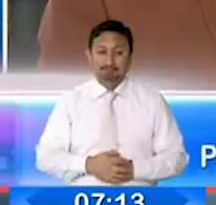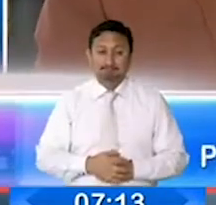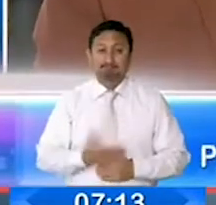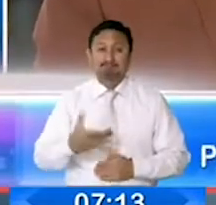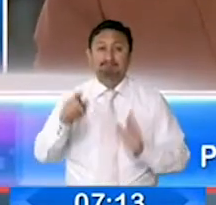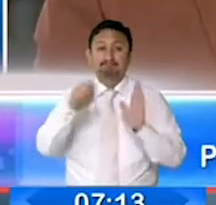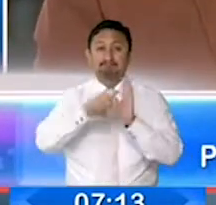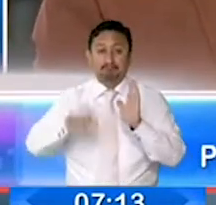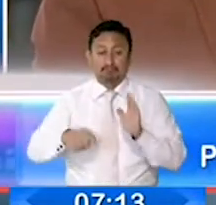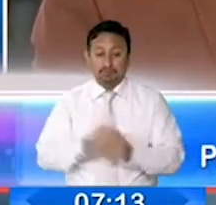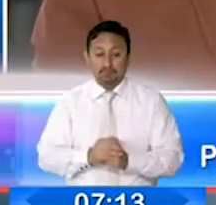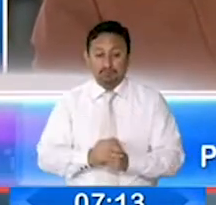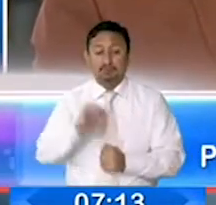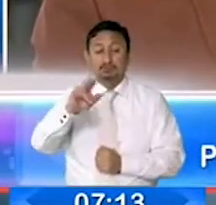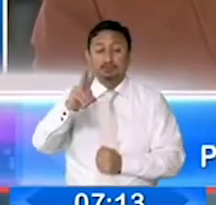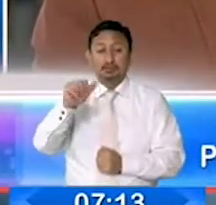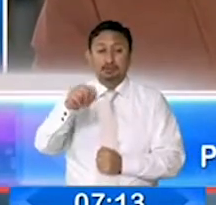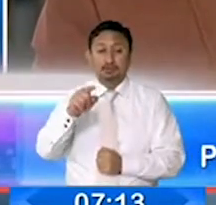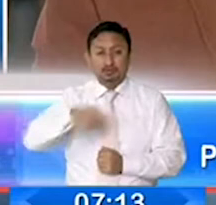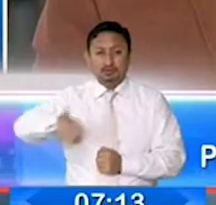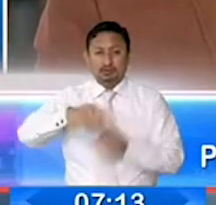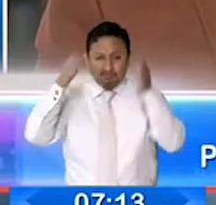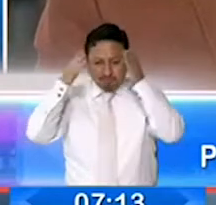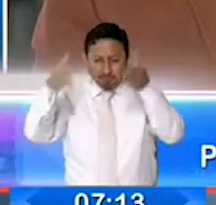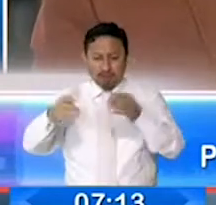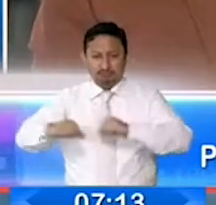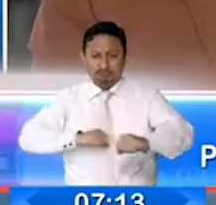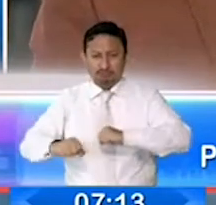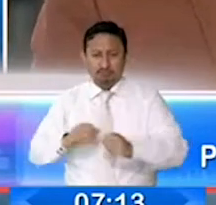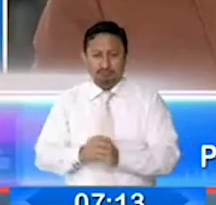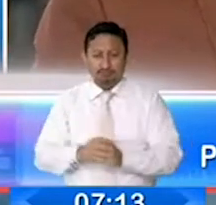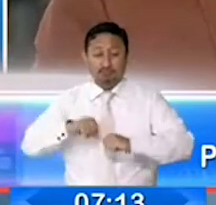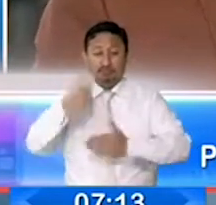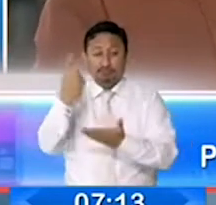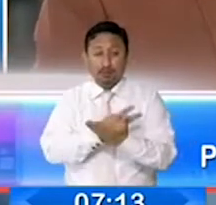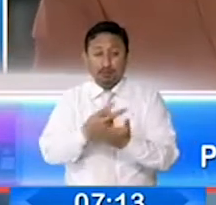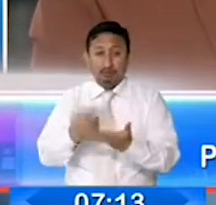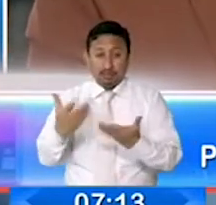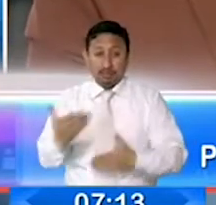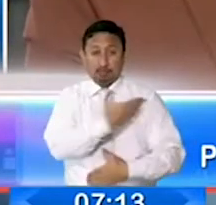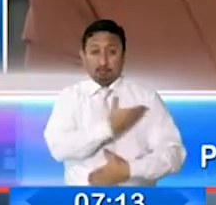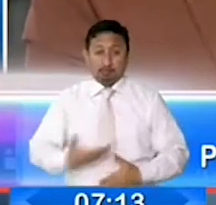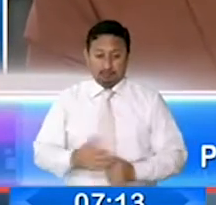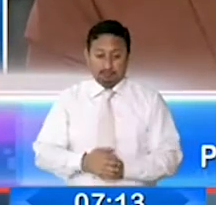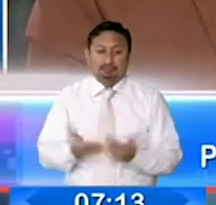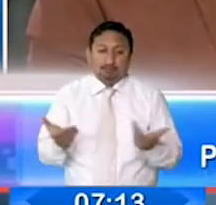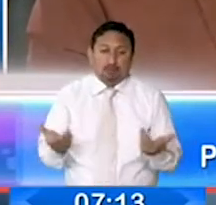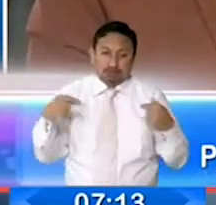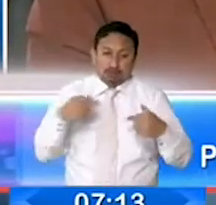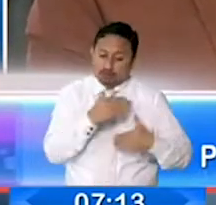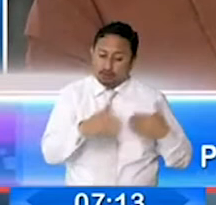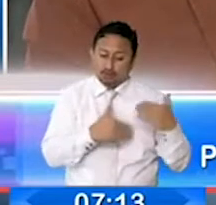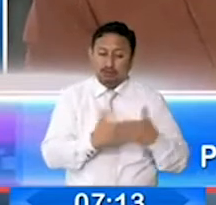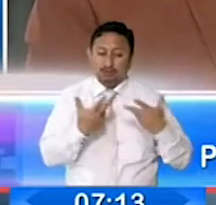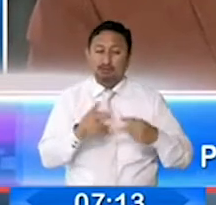Saquicela, ¿hacia dónde va a enfocar su trabajo? Está apenas hace dos semanas posesionado y claro, me imagino que todo esto es